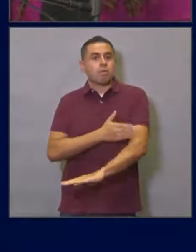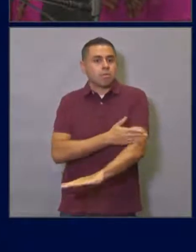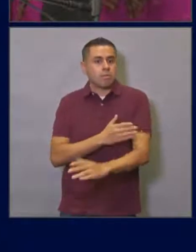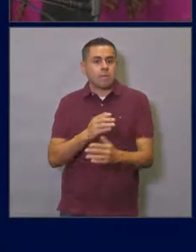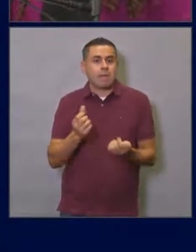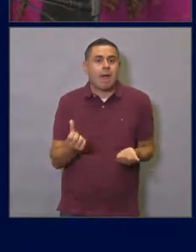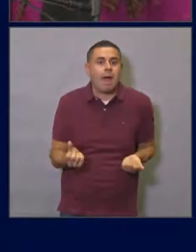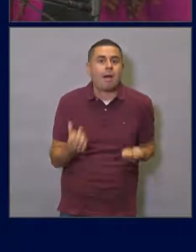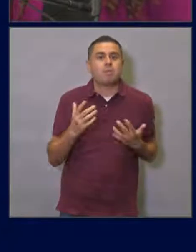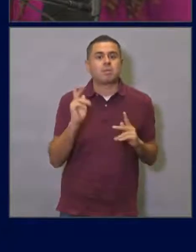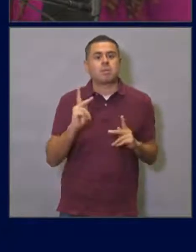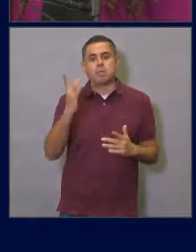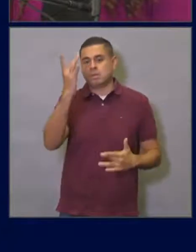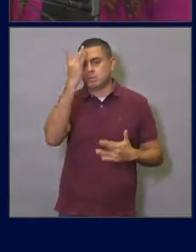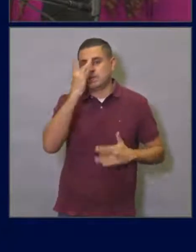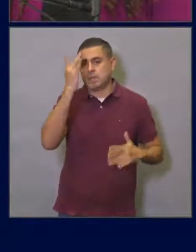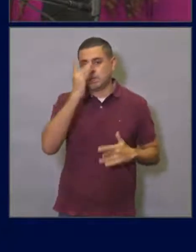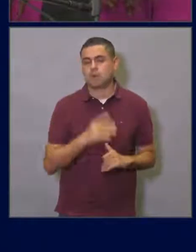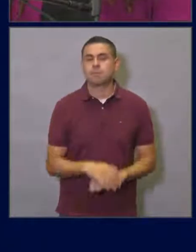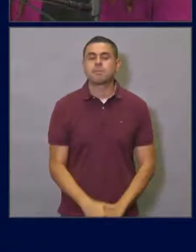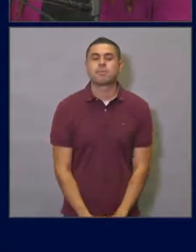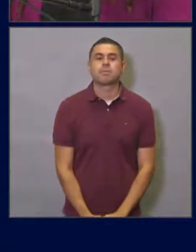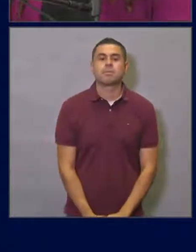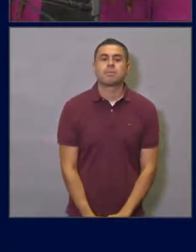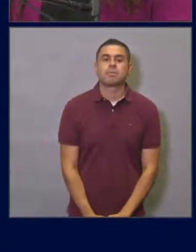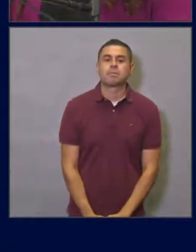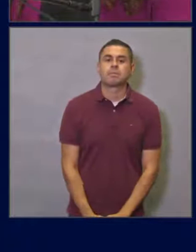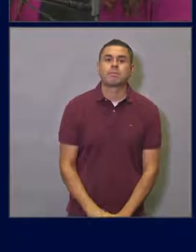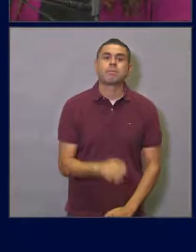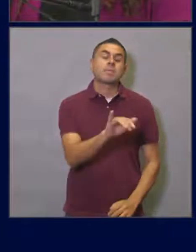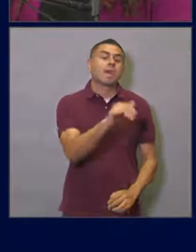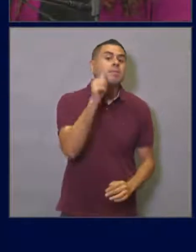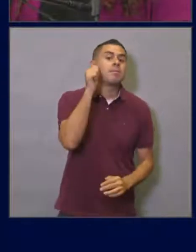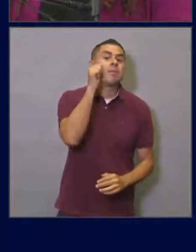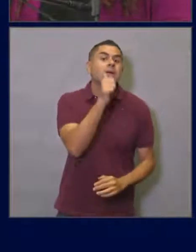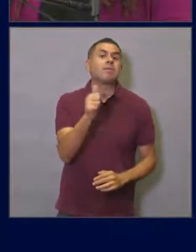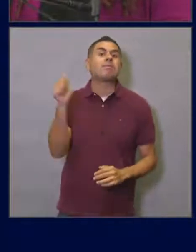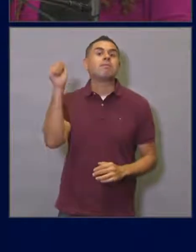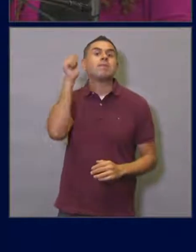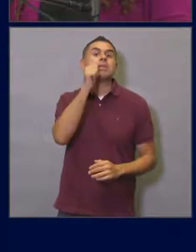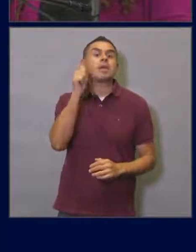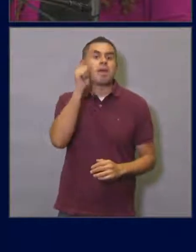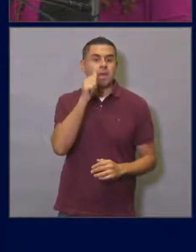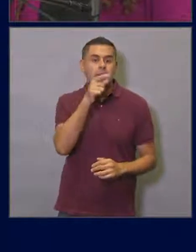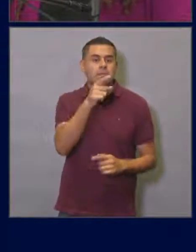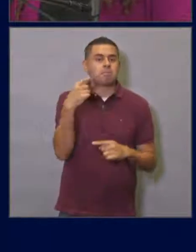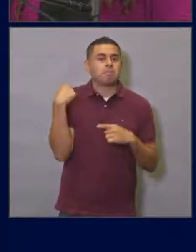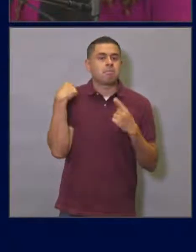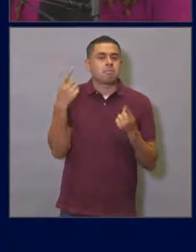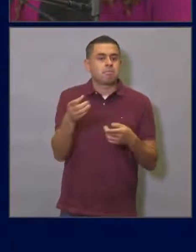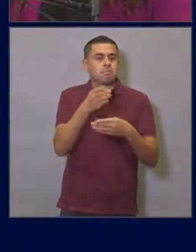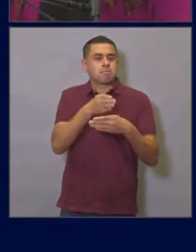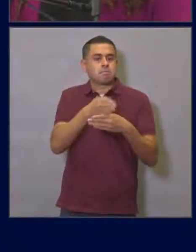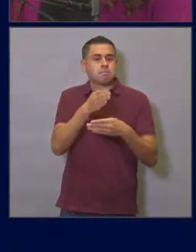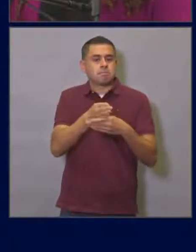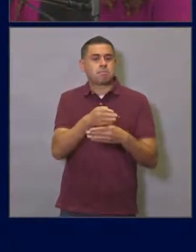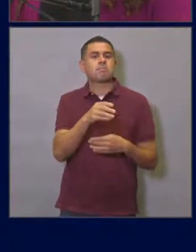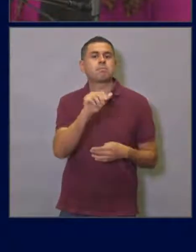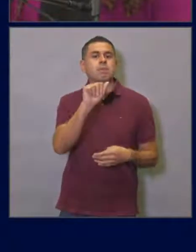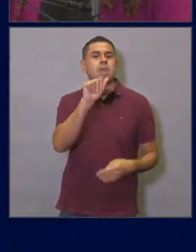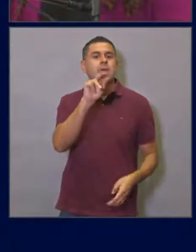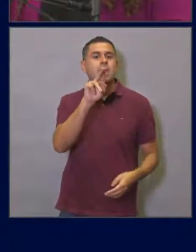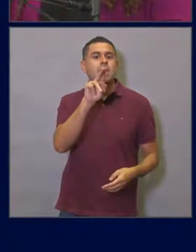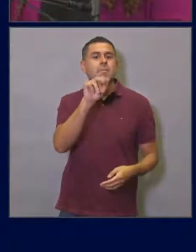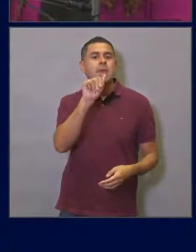Este gráfico nos muestra los casos reportados a diario desde el 17 de abril hasta el 17